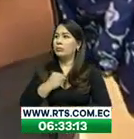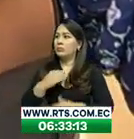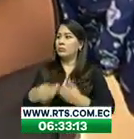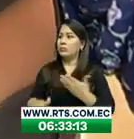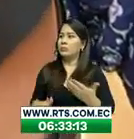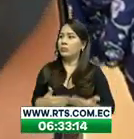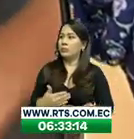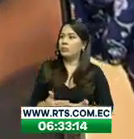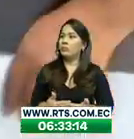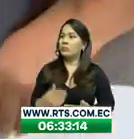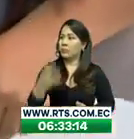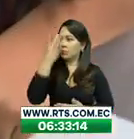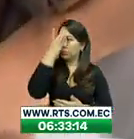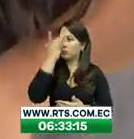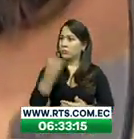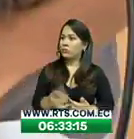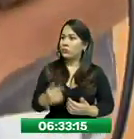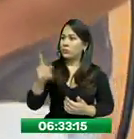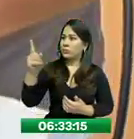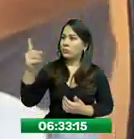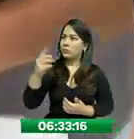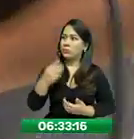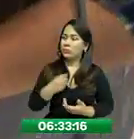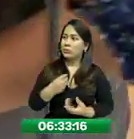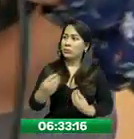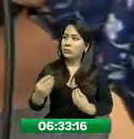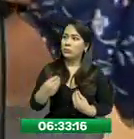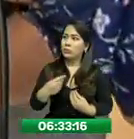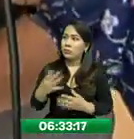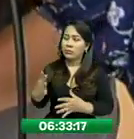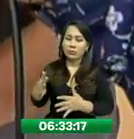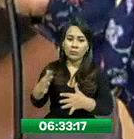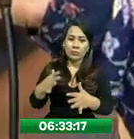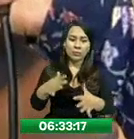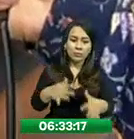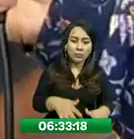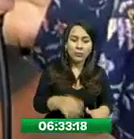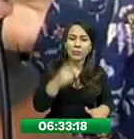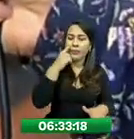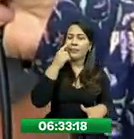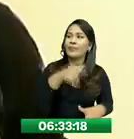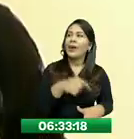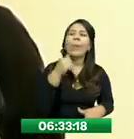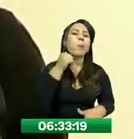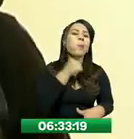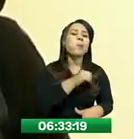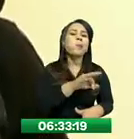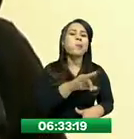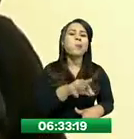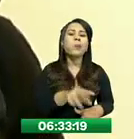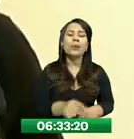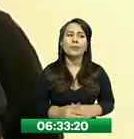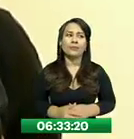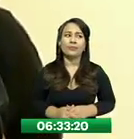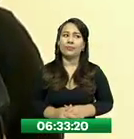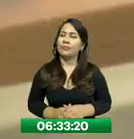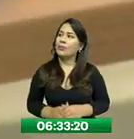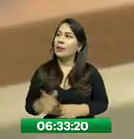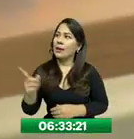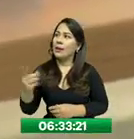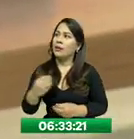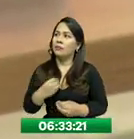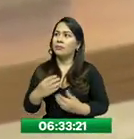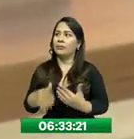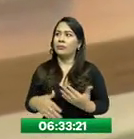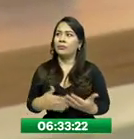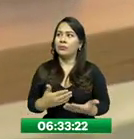y hasta que la alcanzaron. Sí, es muy peligroso. Desde las 3 de la mañana, 4 o 5, empiezan a asaltar. Al momento de trasladarlo acá a la fiscalía o